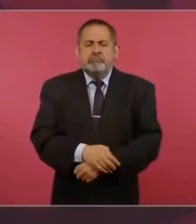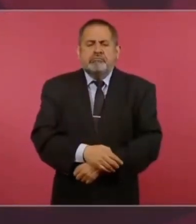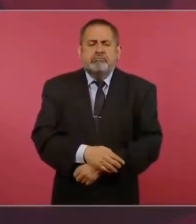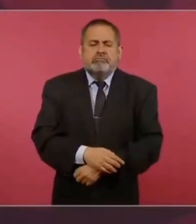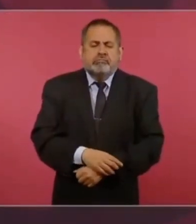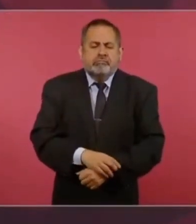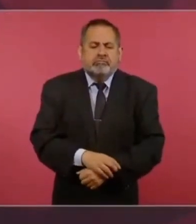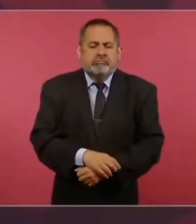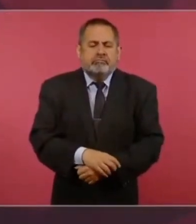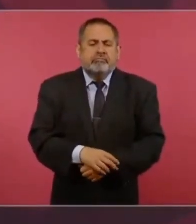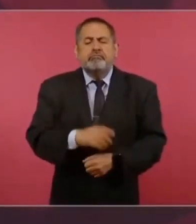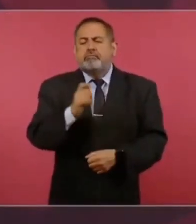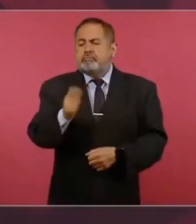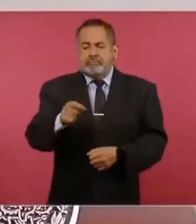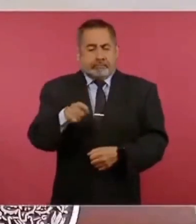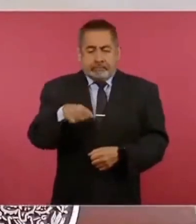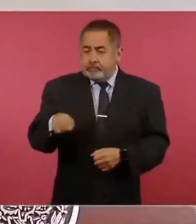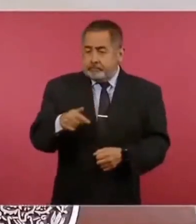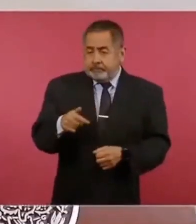ayuda mucho